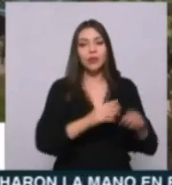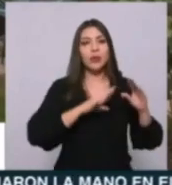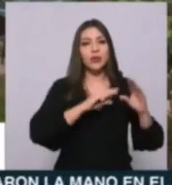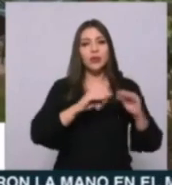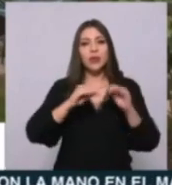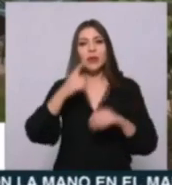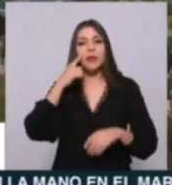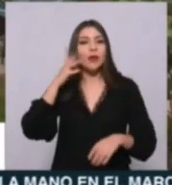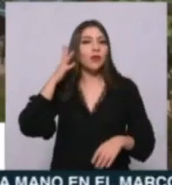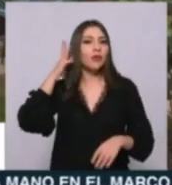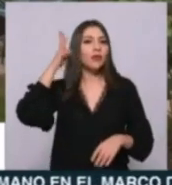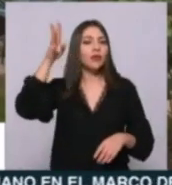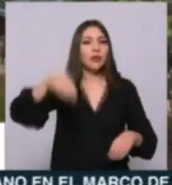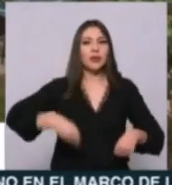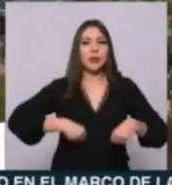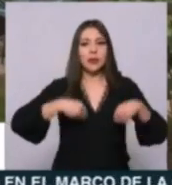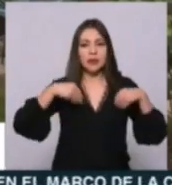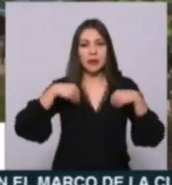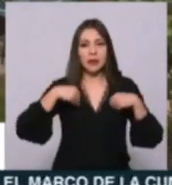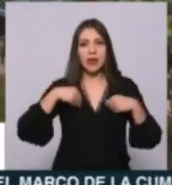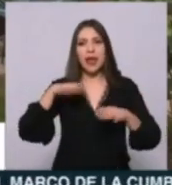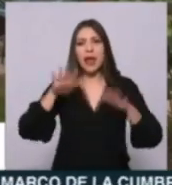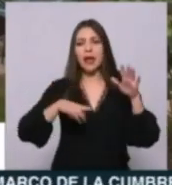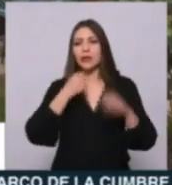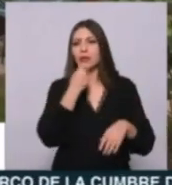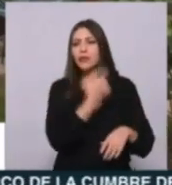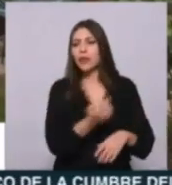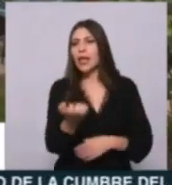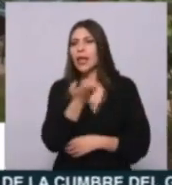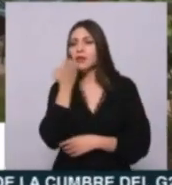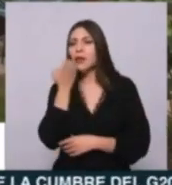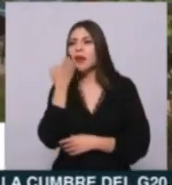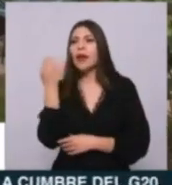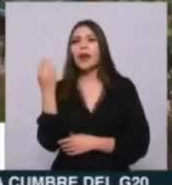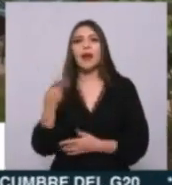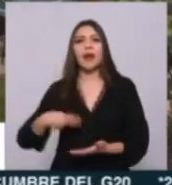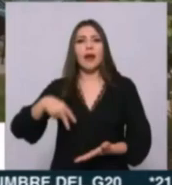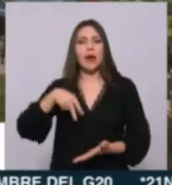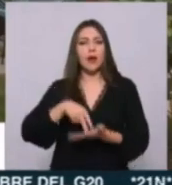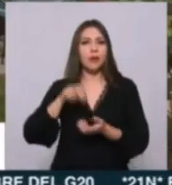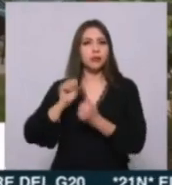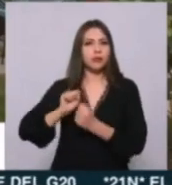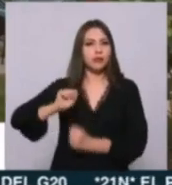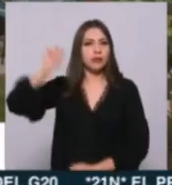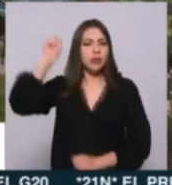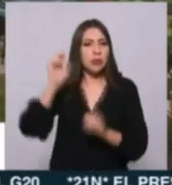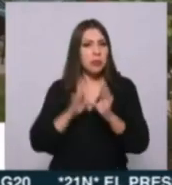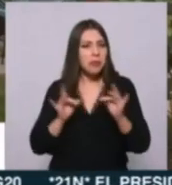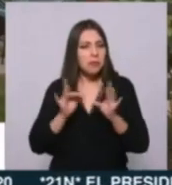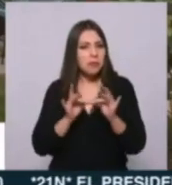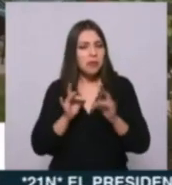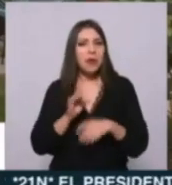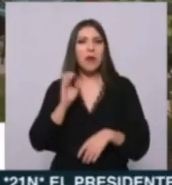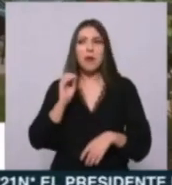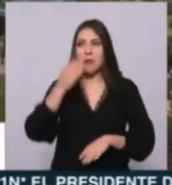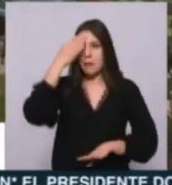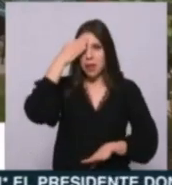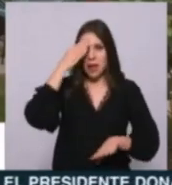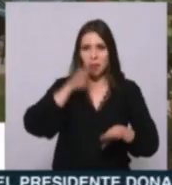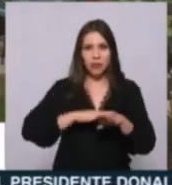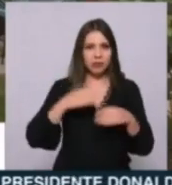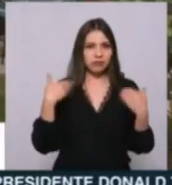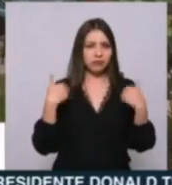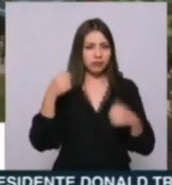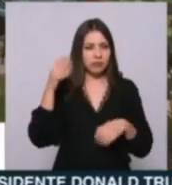vida. Y exponen en la escuela, ¿no? Hablan mejor, memorizan mejor, están más concentrados. Eso también